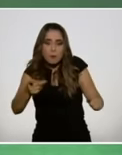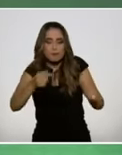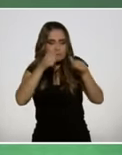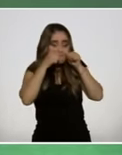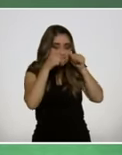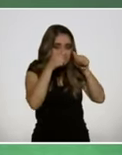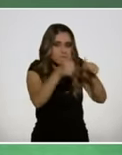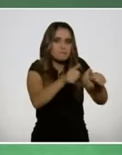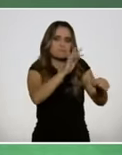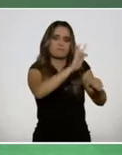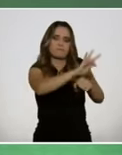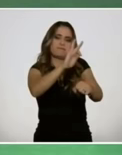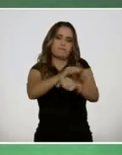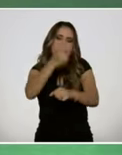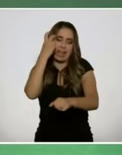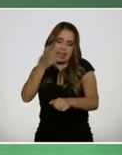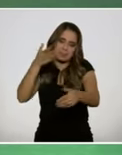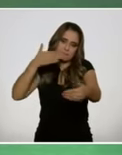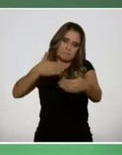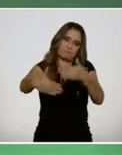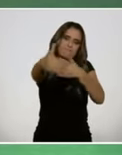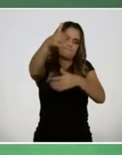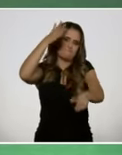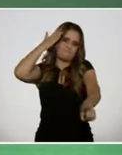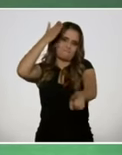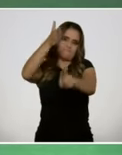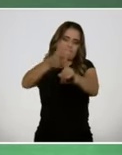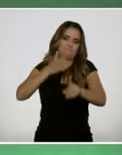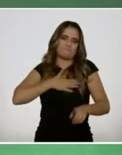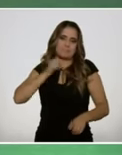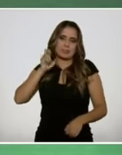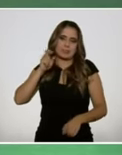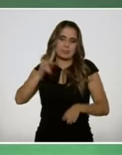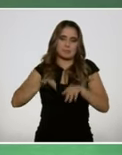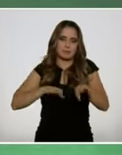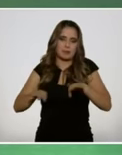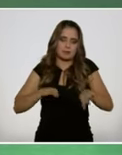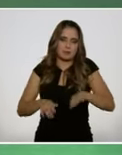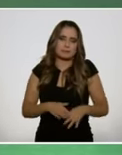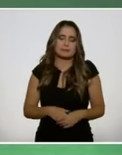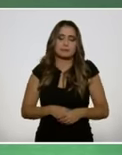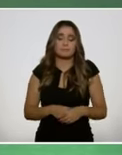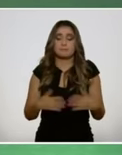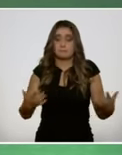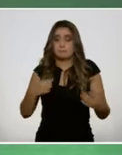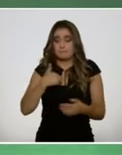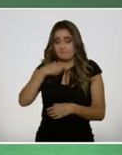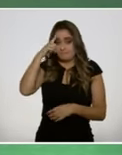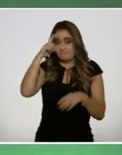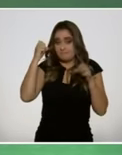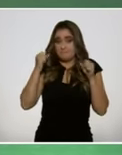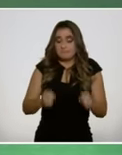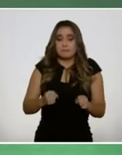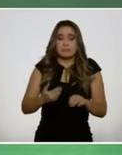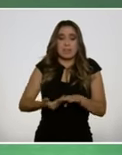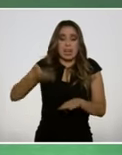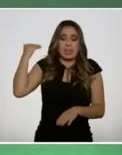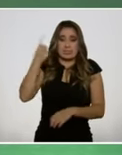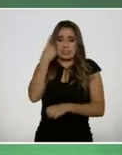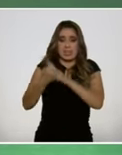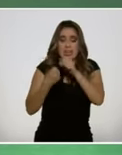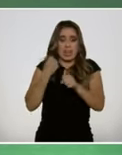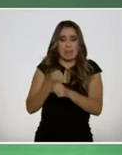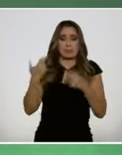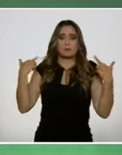México. Este es el gran reto de la Secretaría de Educación Pública. Y estoy segura de que así como hace un siglo las maestras y los